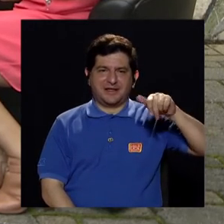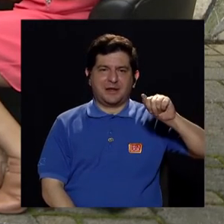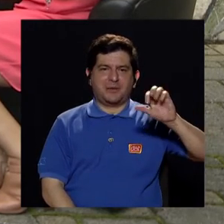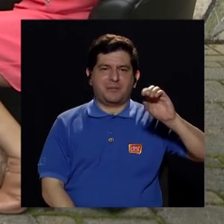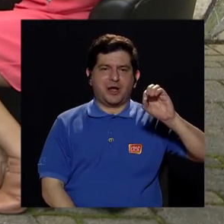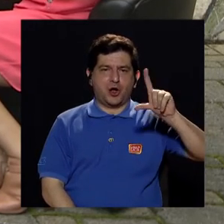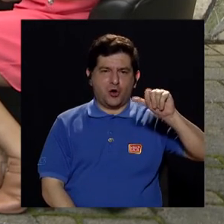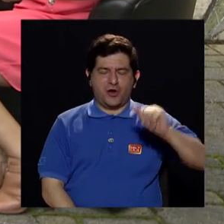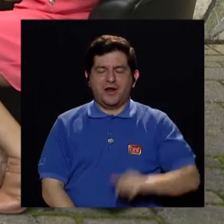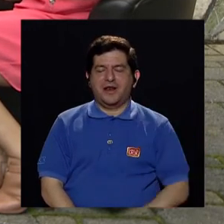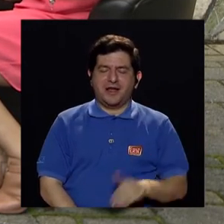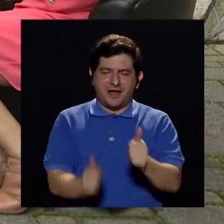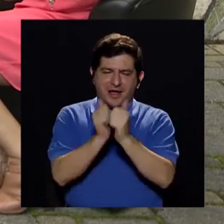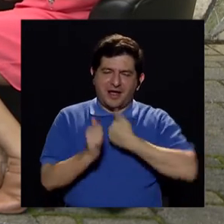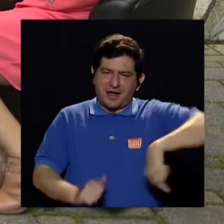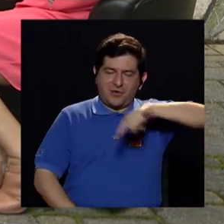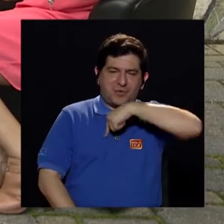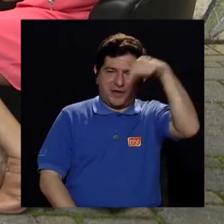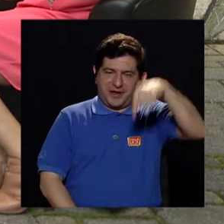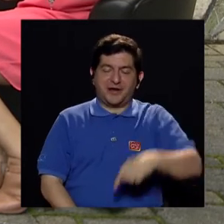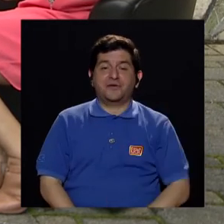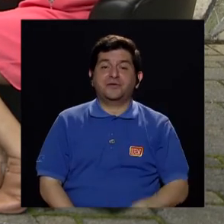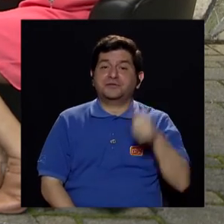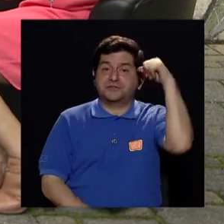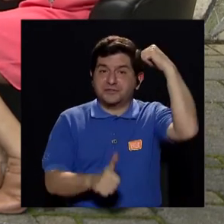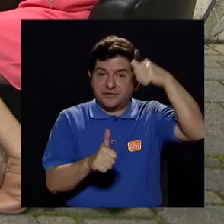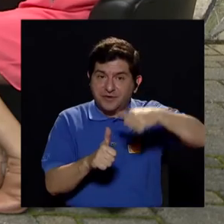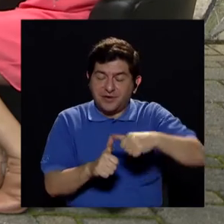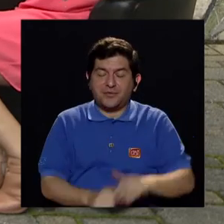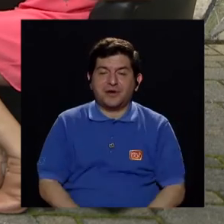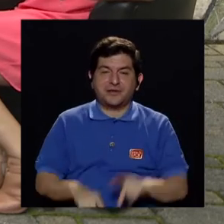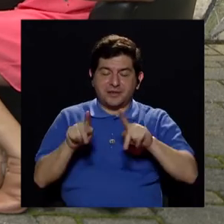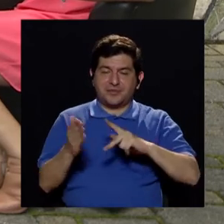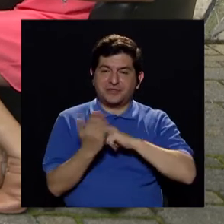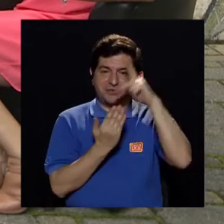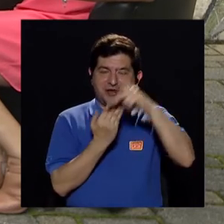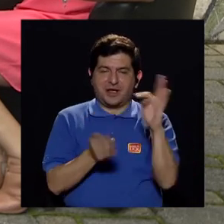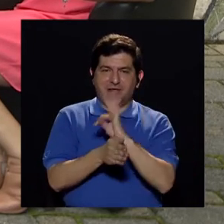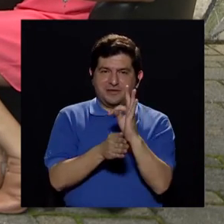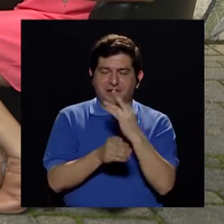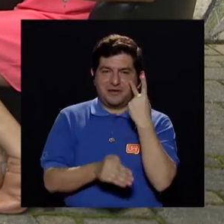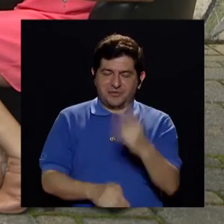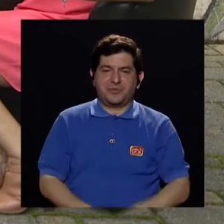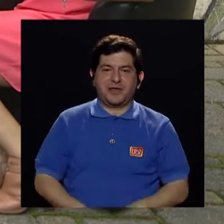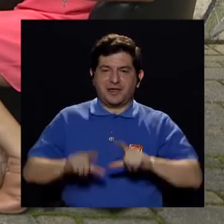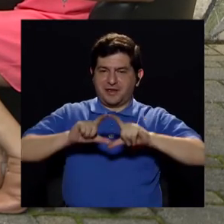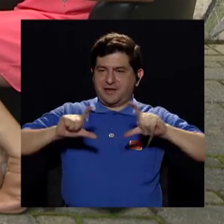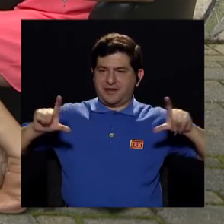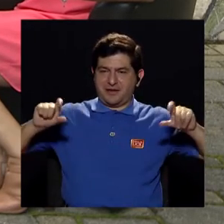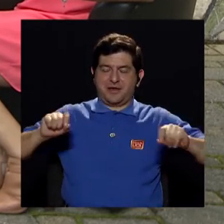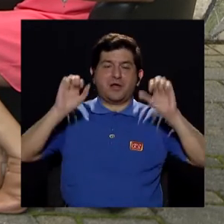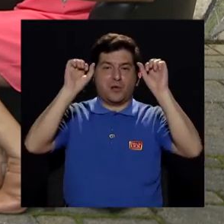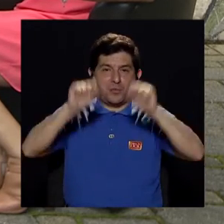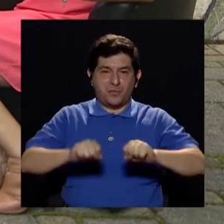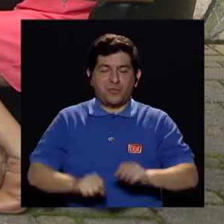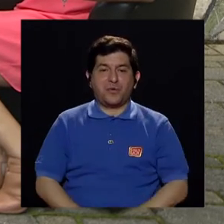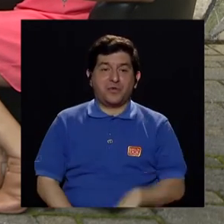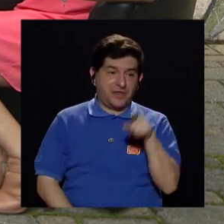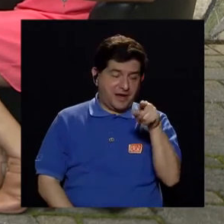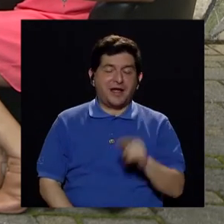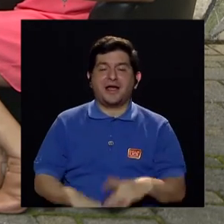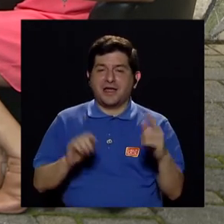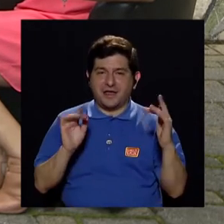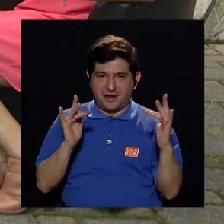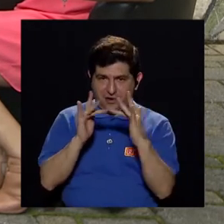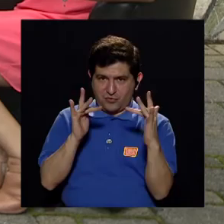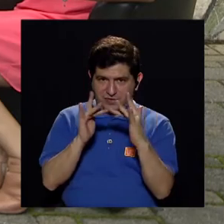haya acompañado. Sí, muchísimas gracias. Y recuerde, amigo televidente, que allí aparece el cintillo para poder localizar a Paola y,